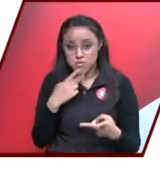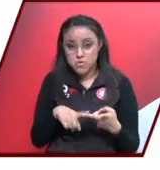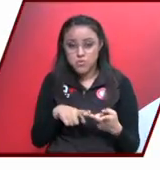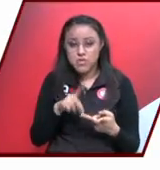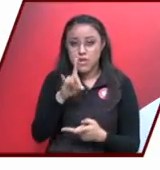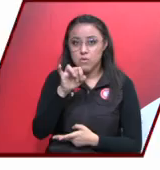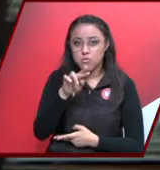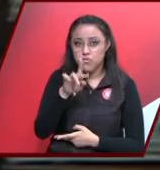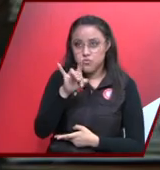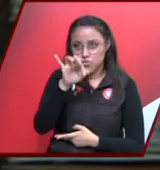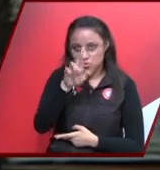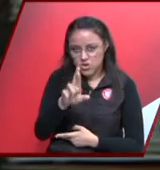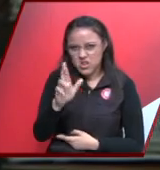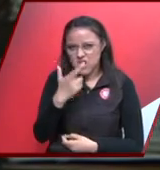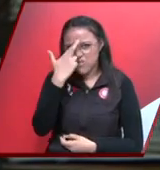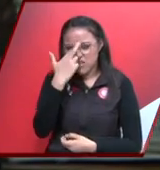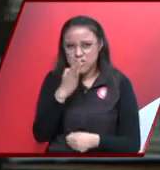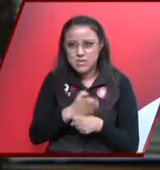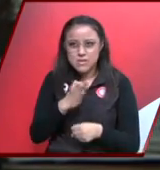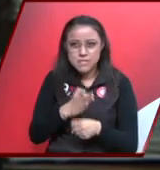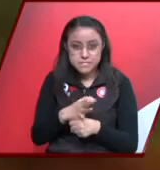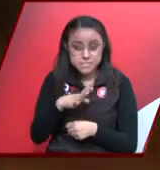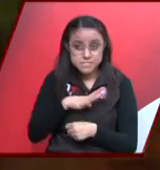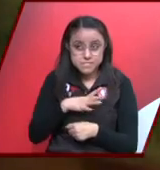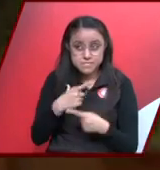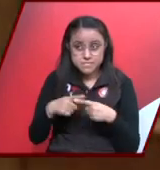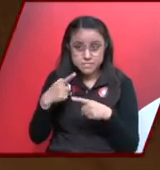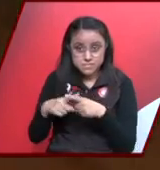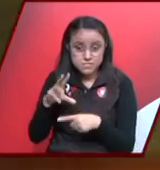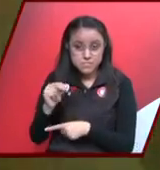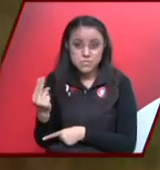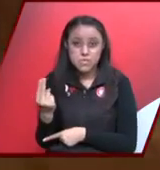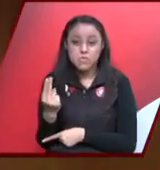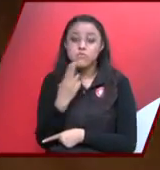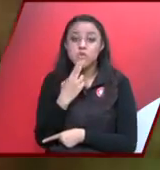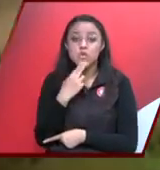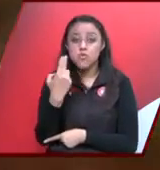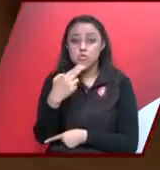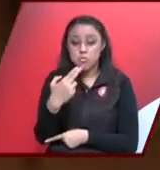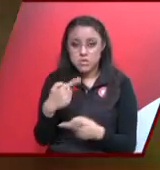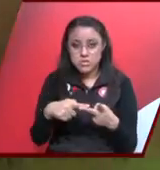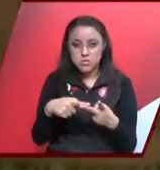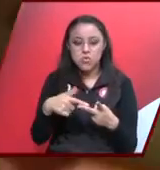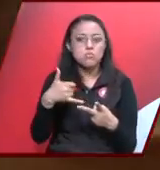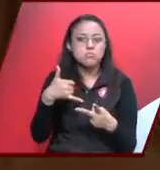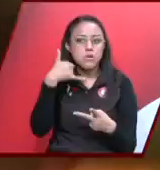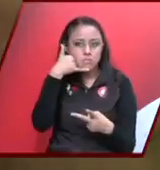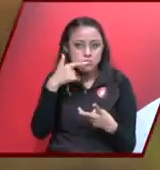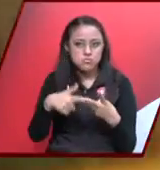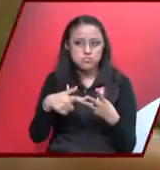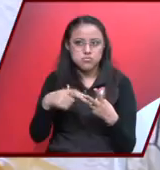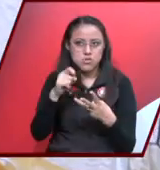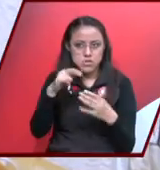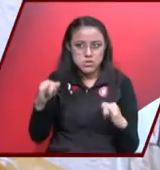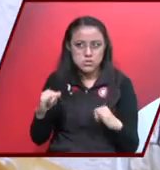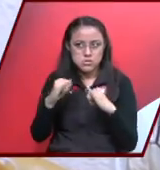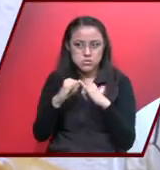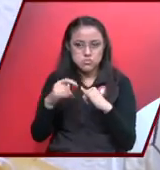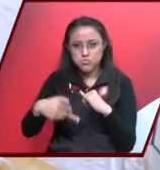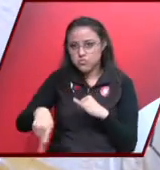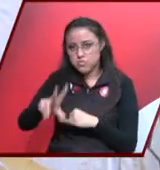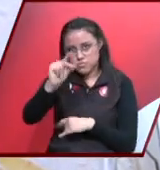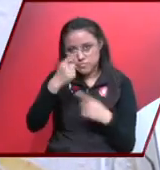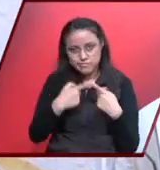deudor. Recuerda que los despachos de cobranza no deben utilizar nombres o denominaciones que se asemejen al de instituciones